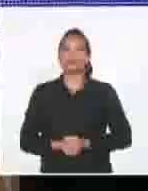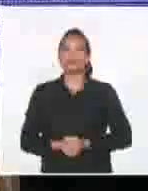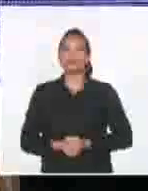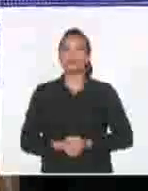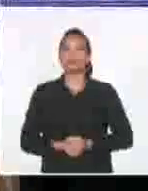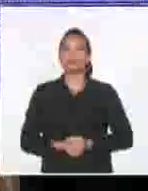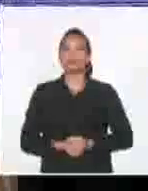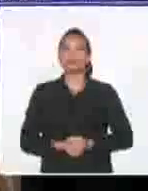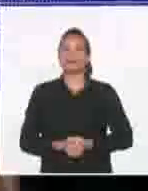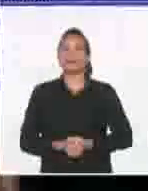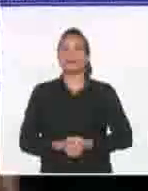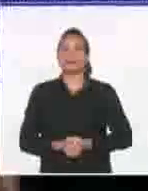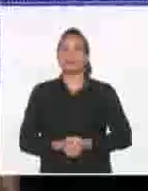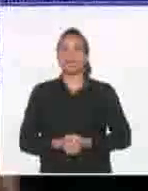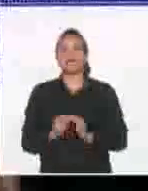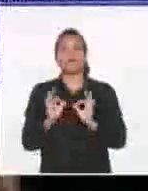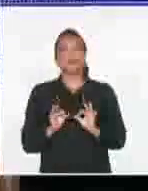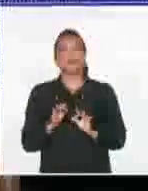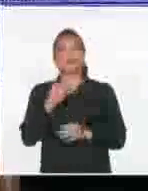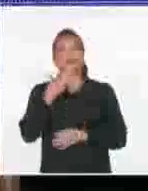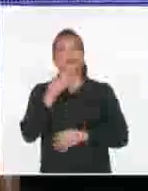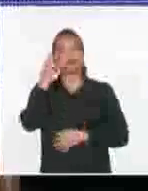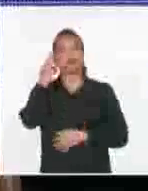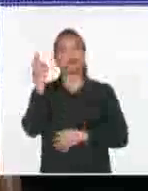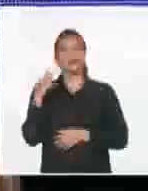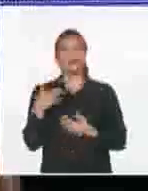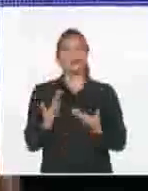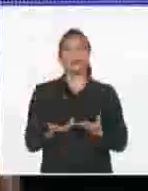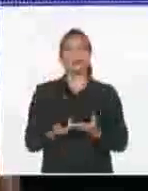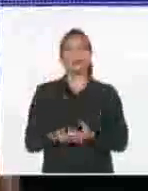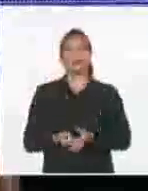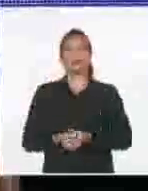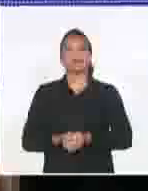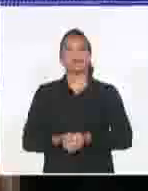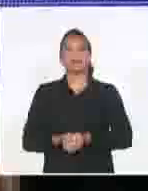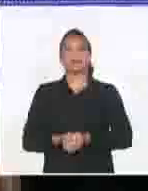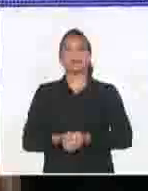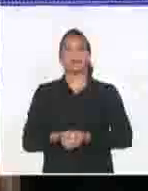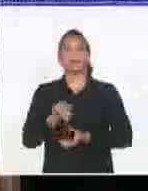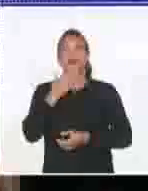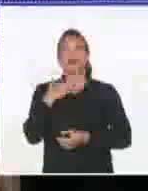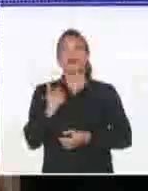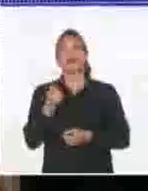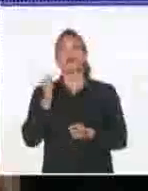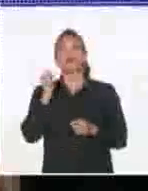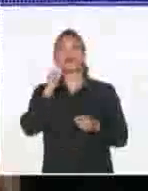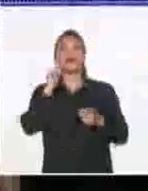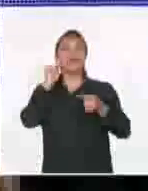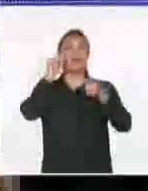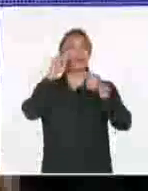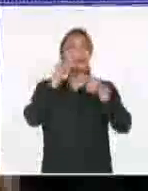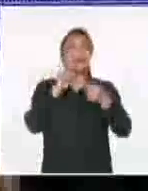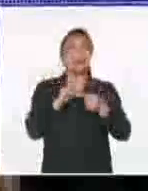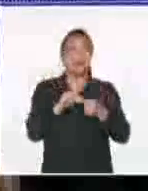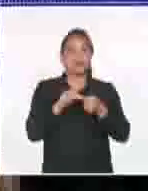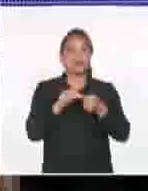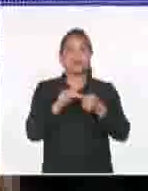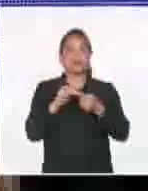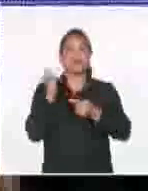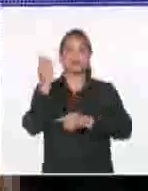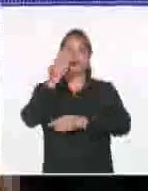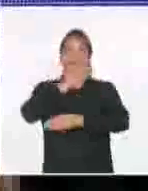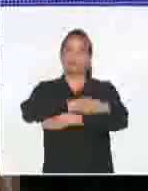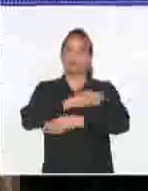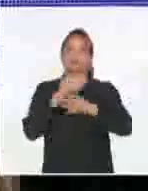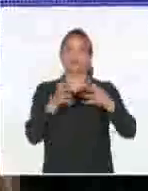puede dejar de recordar la esencia y el objetivo del bloqueo